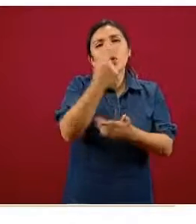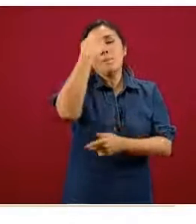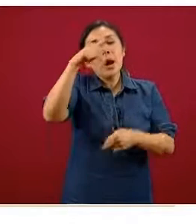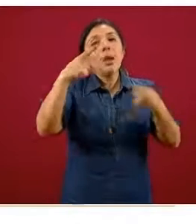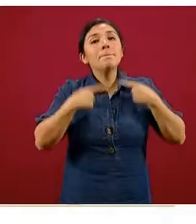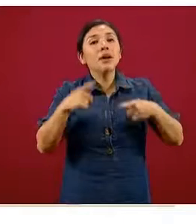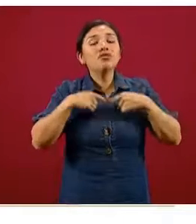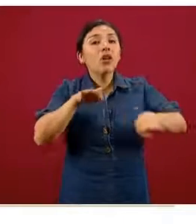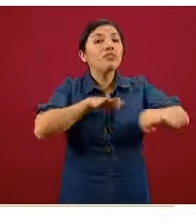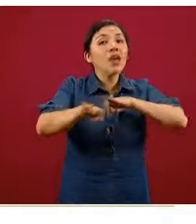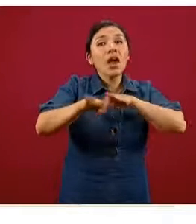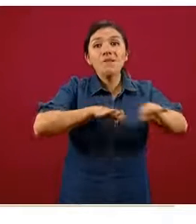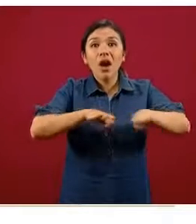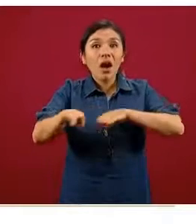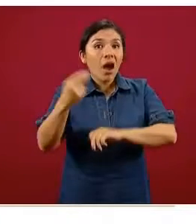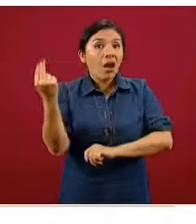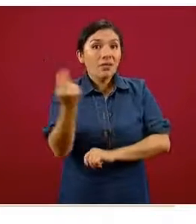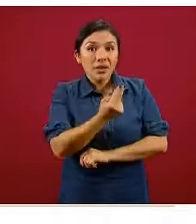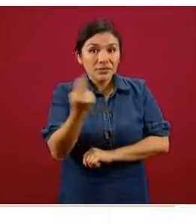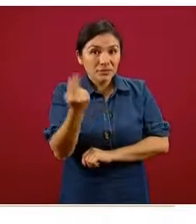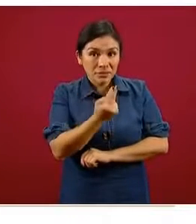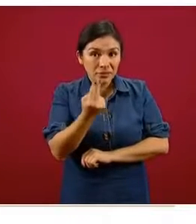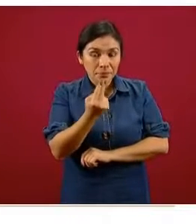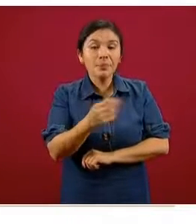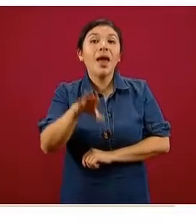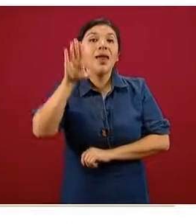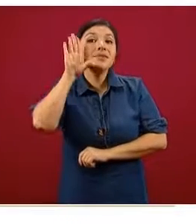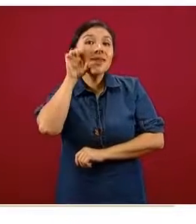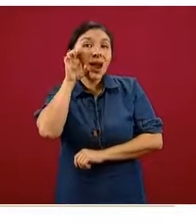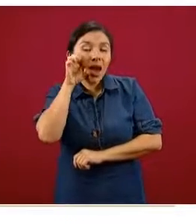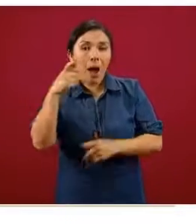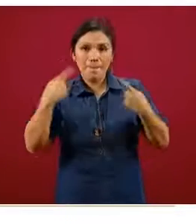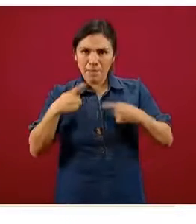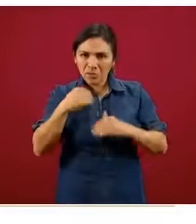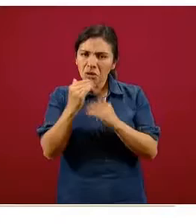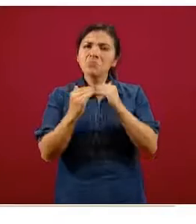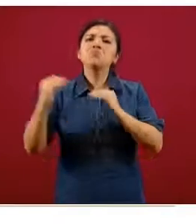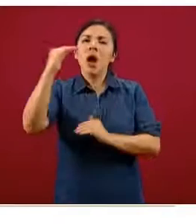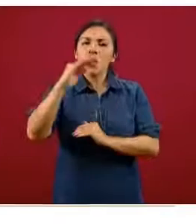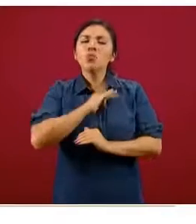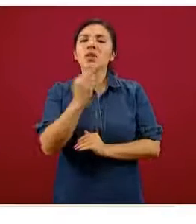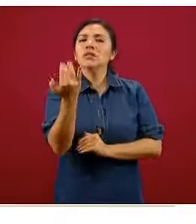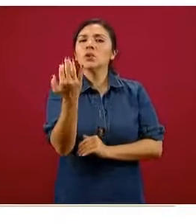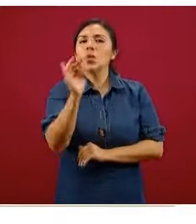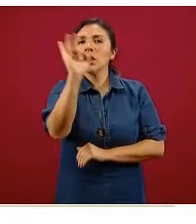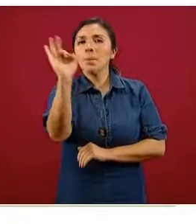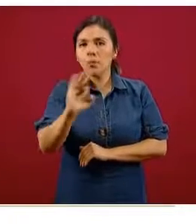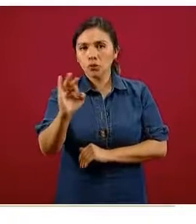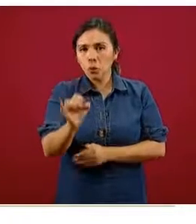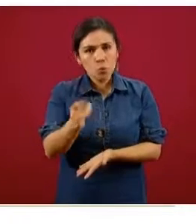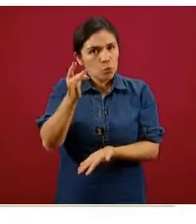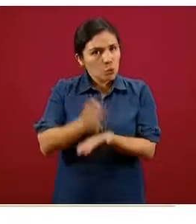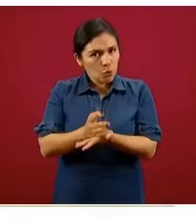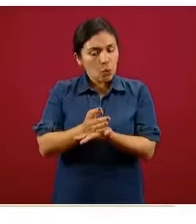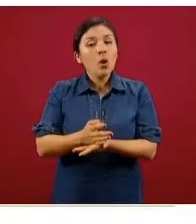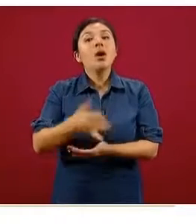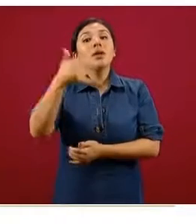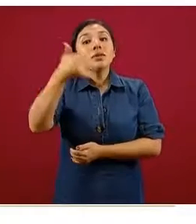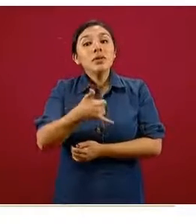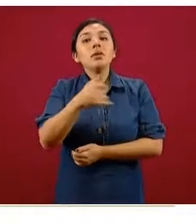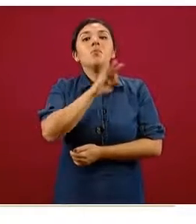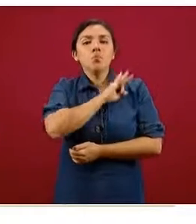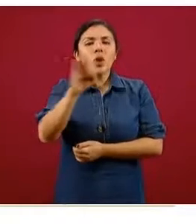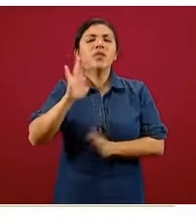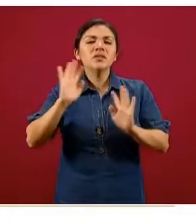a personal que está en actividades esenciales. En naranja este aforo puede subir a un 50% y además